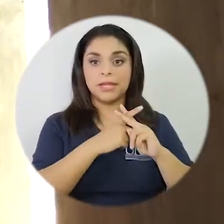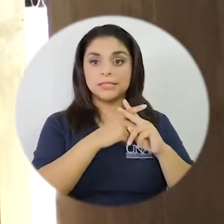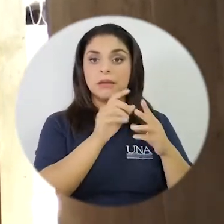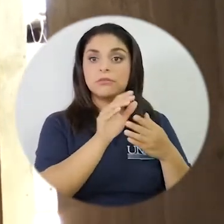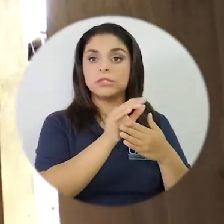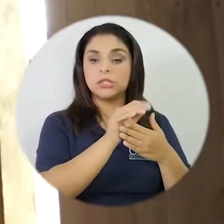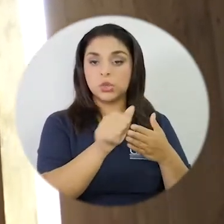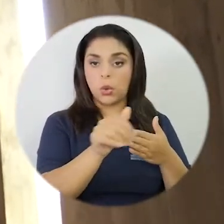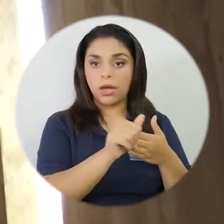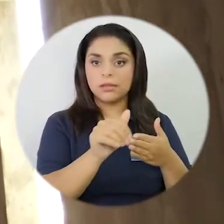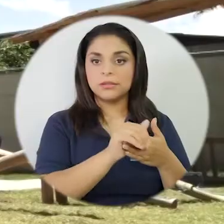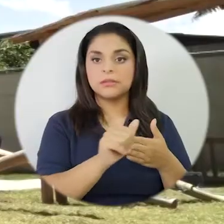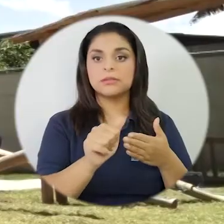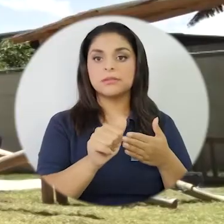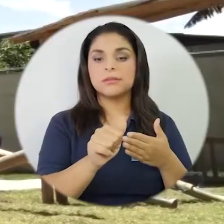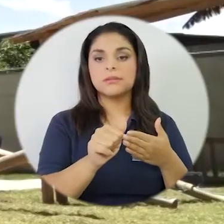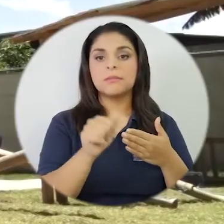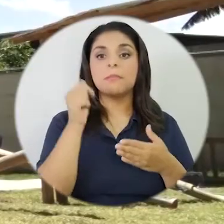en dólares